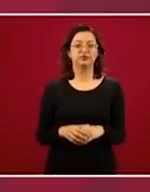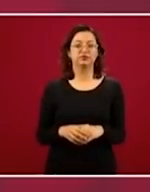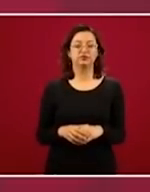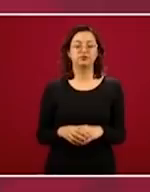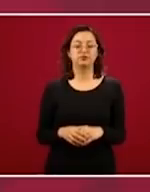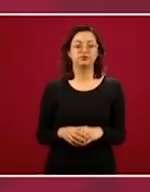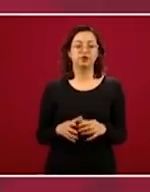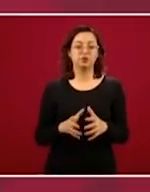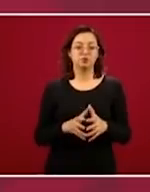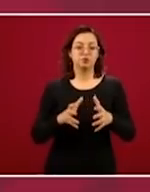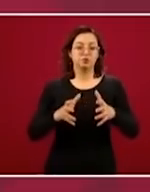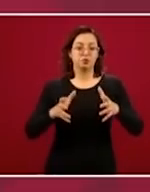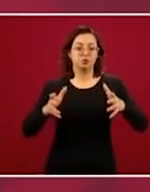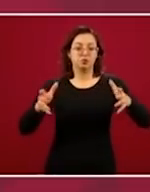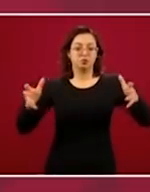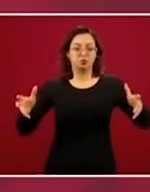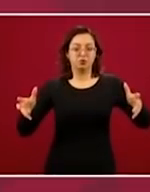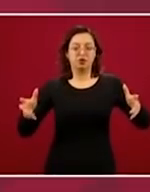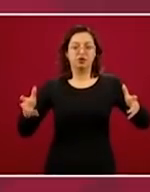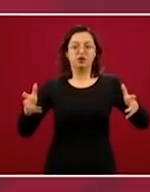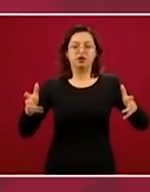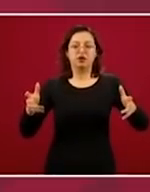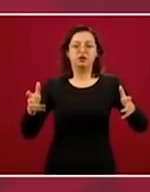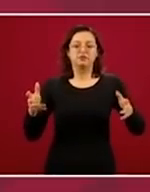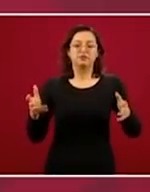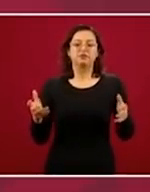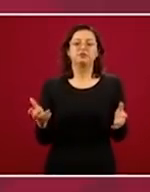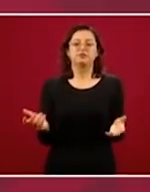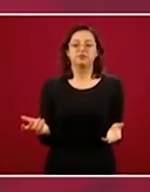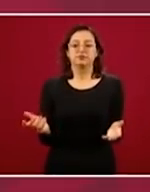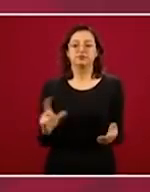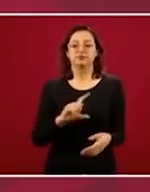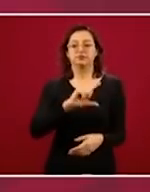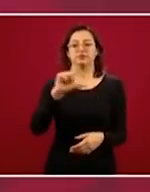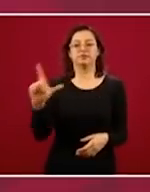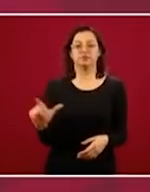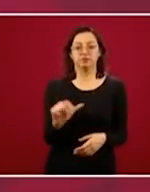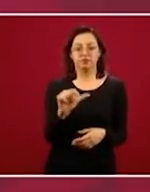porque llegó el momento que ya